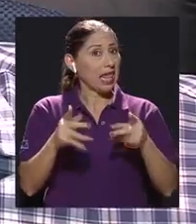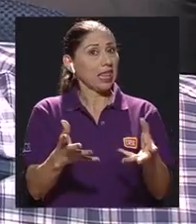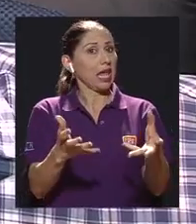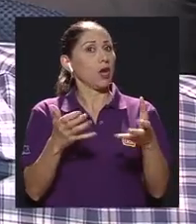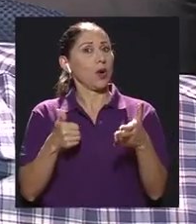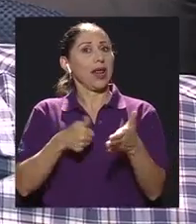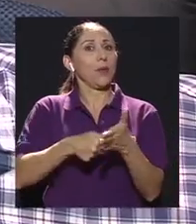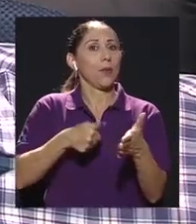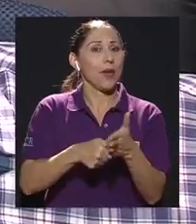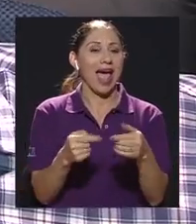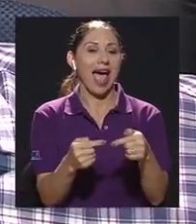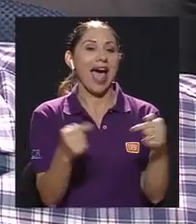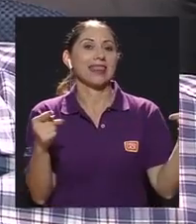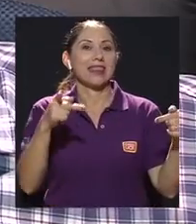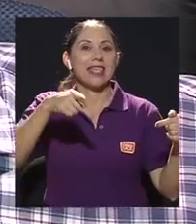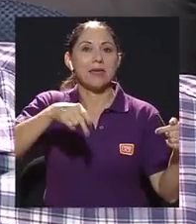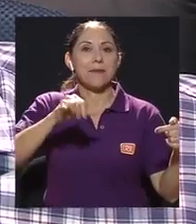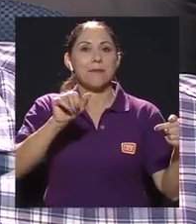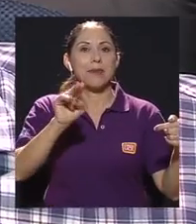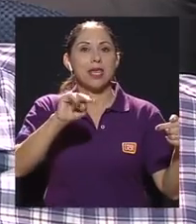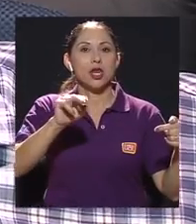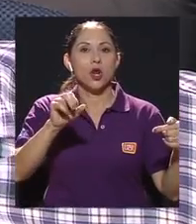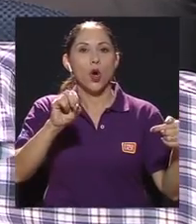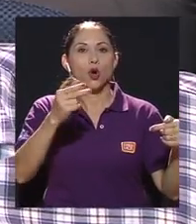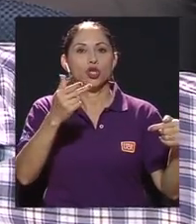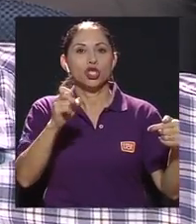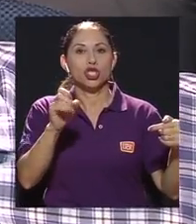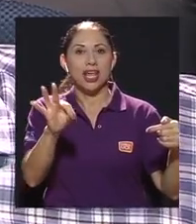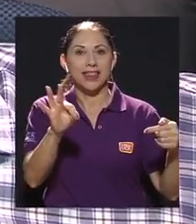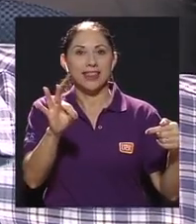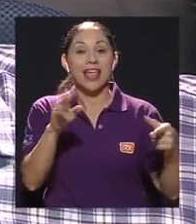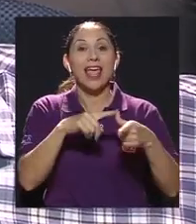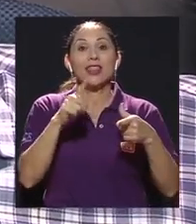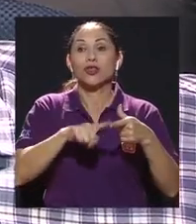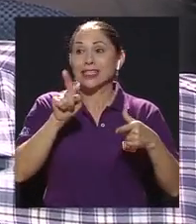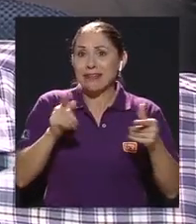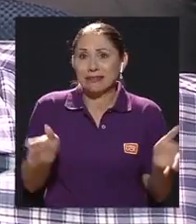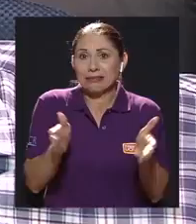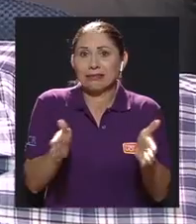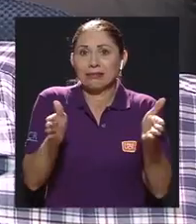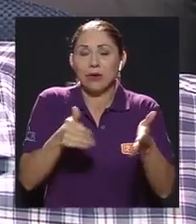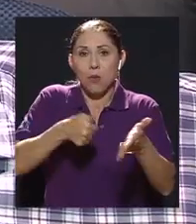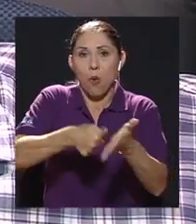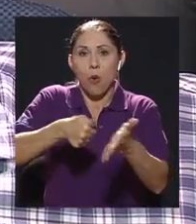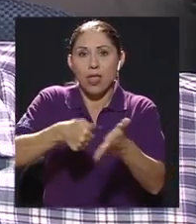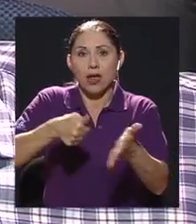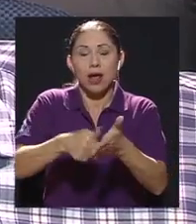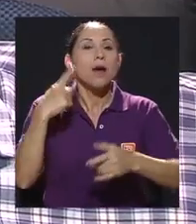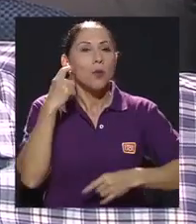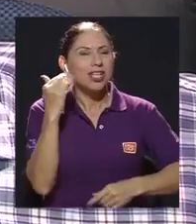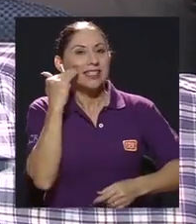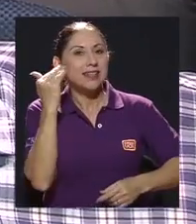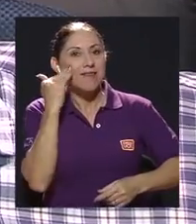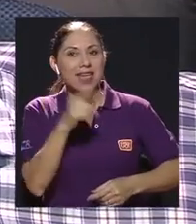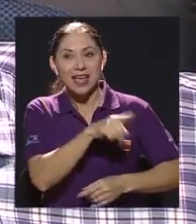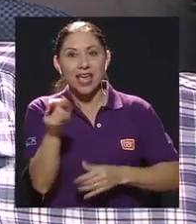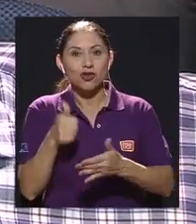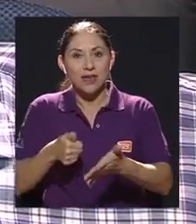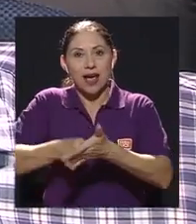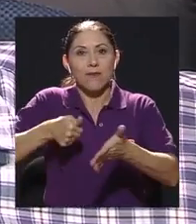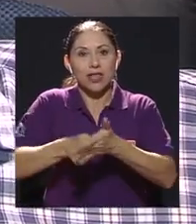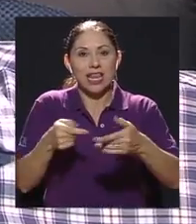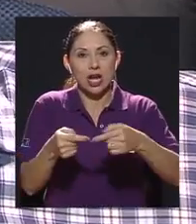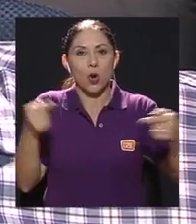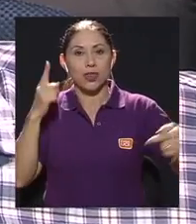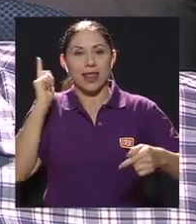era antipinochetista. Entonces había que incentivarlos a que votaran porque se sabía que iban a votar en contra del